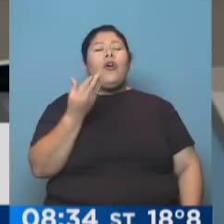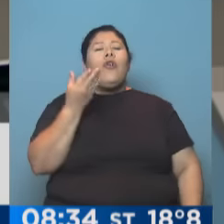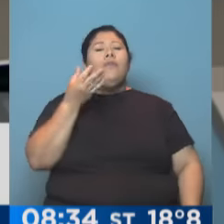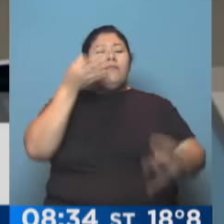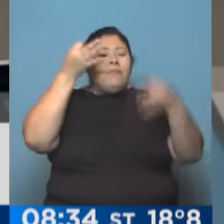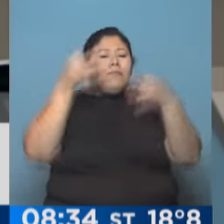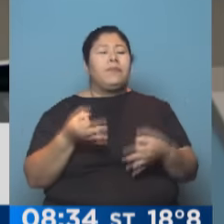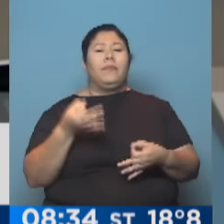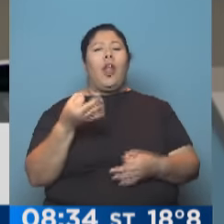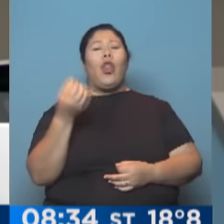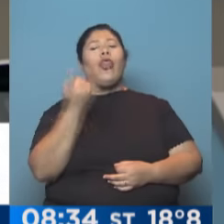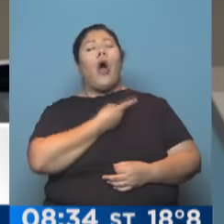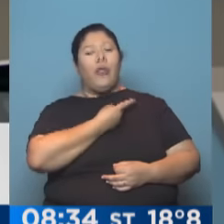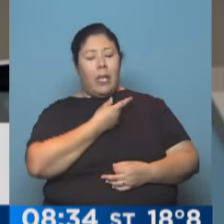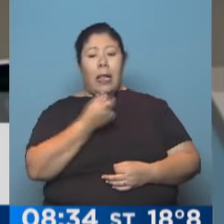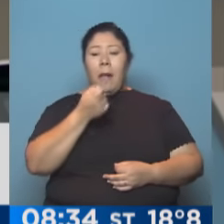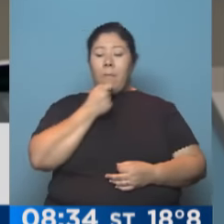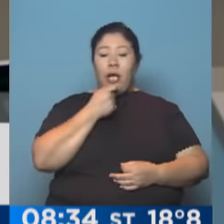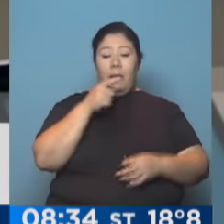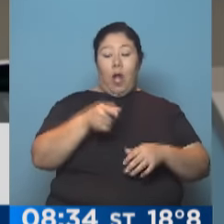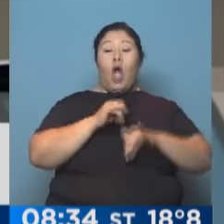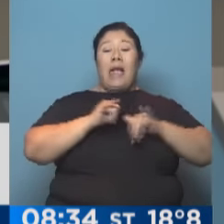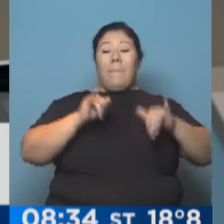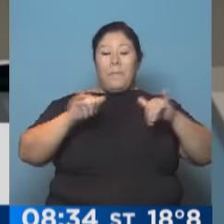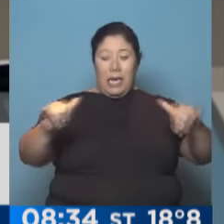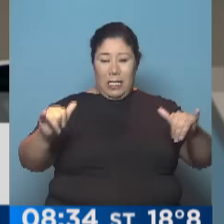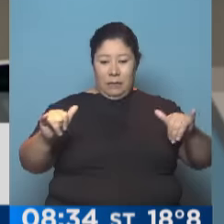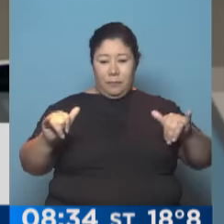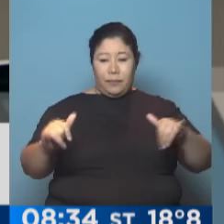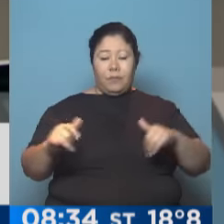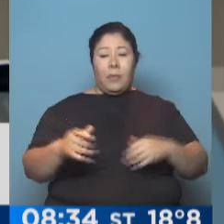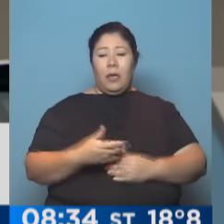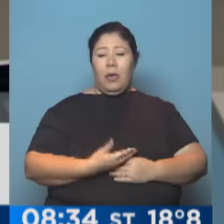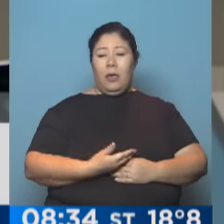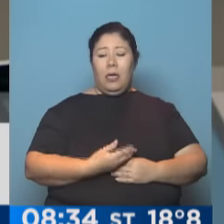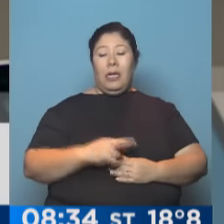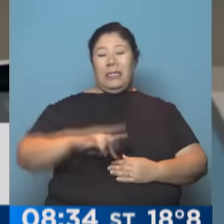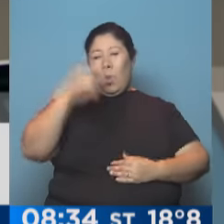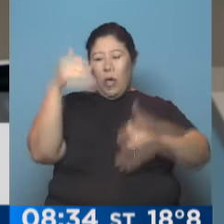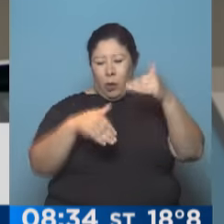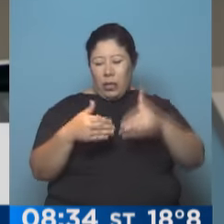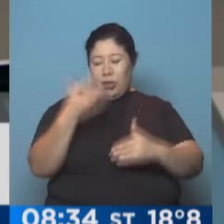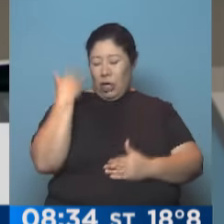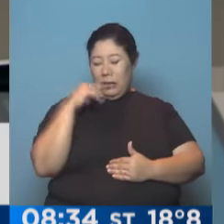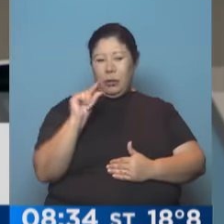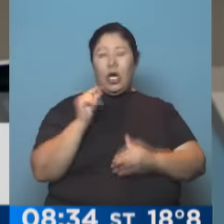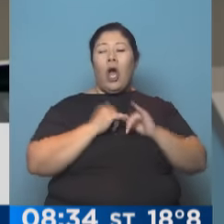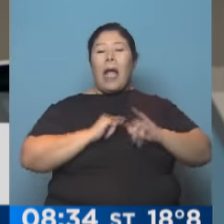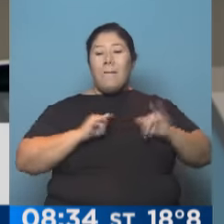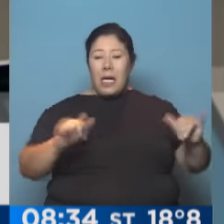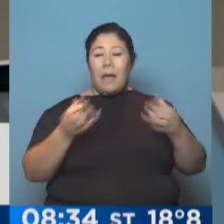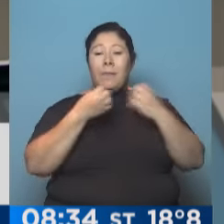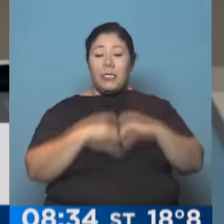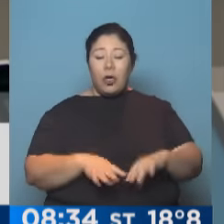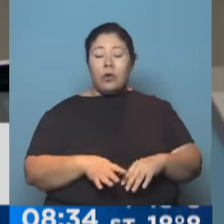no yo yo lo ubico claramente en esta etapa de la campaña sobre todo de que arrancó la la segunda vuelta lo que se está explicitando mucho